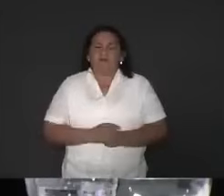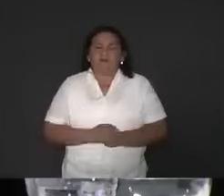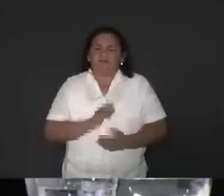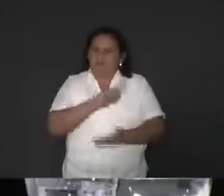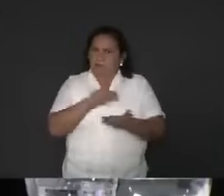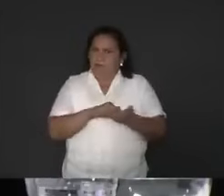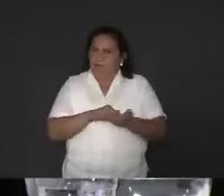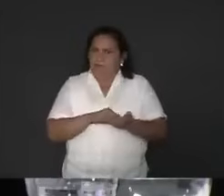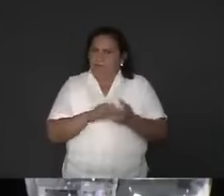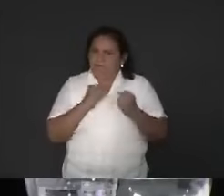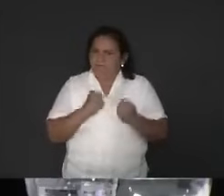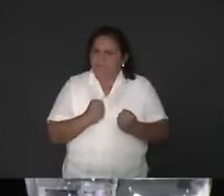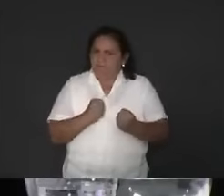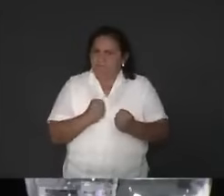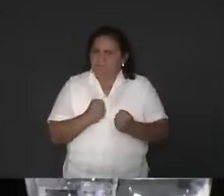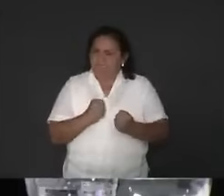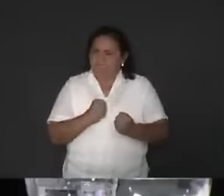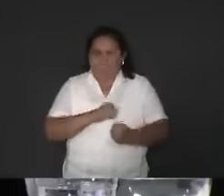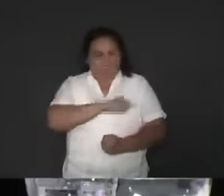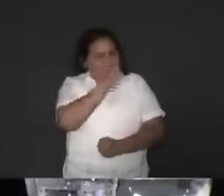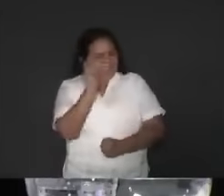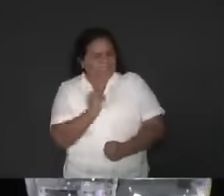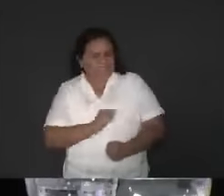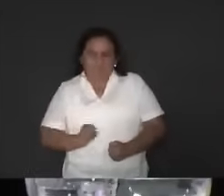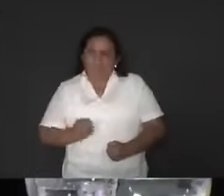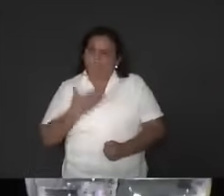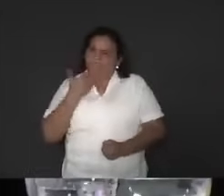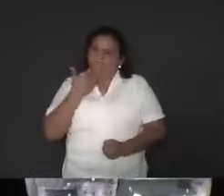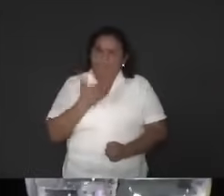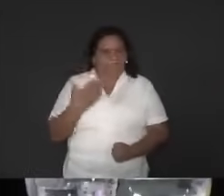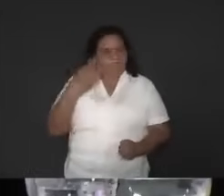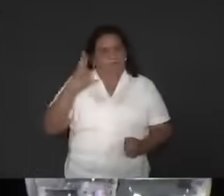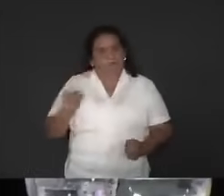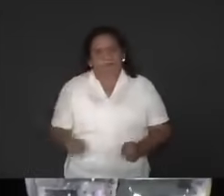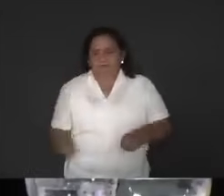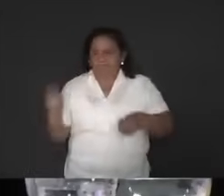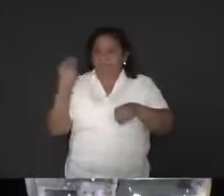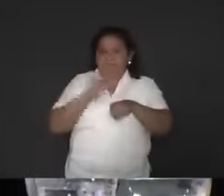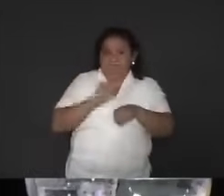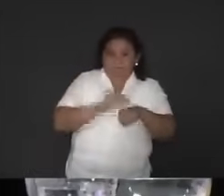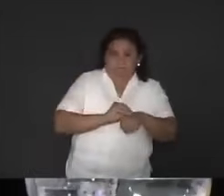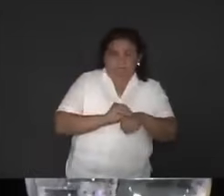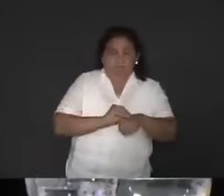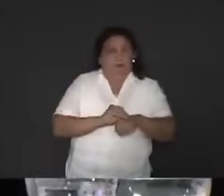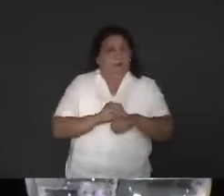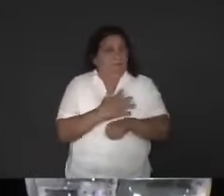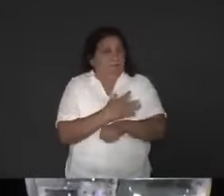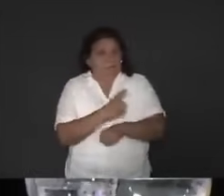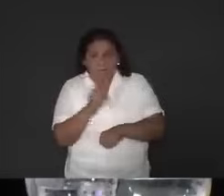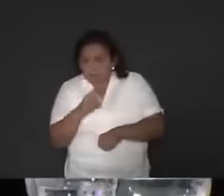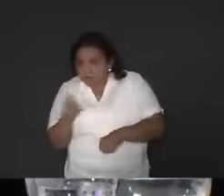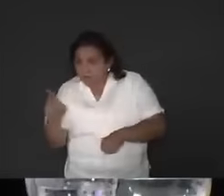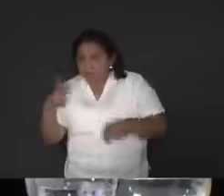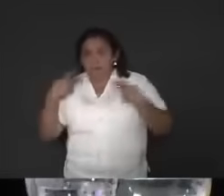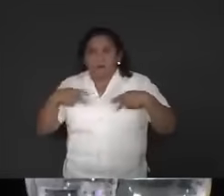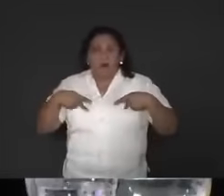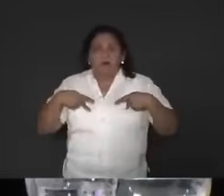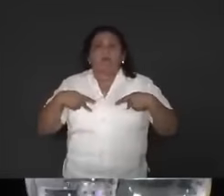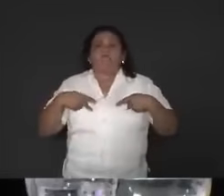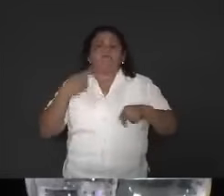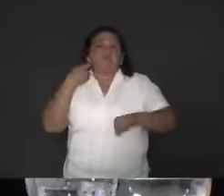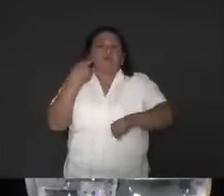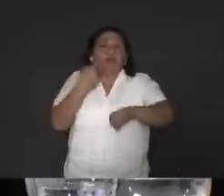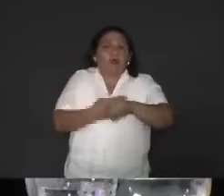merece nunca va a ser suficiente mientras no pongamos personas responsables que estén a